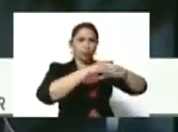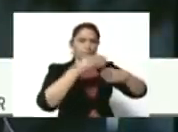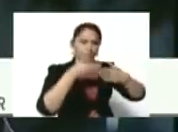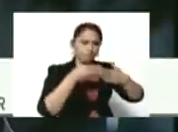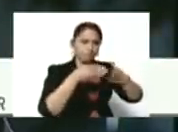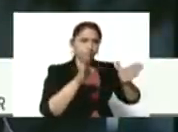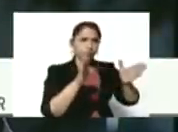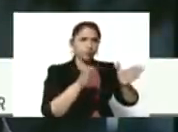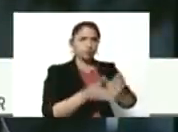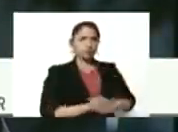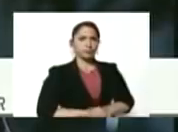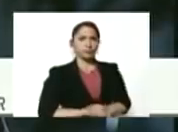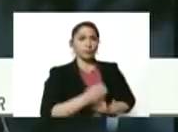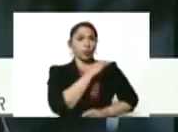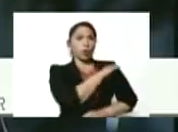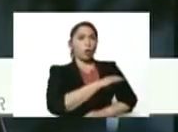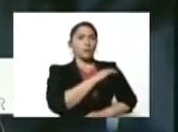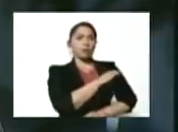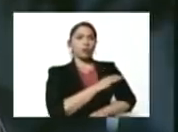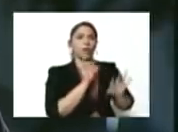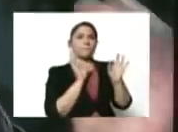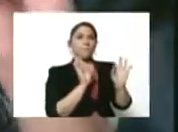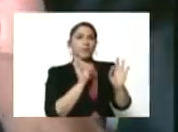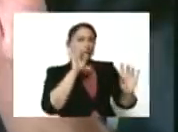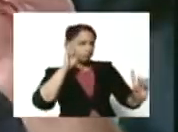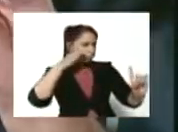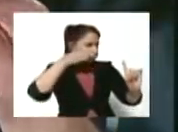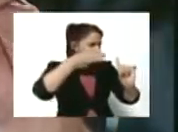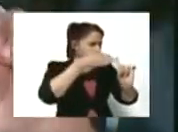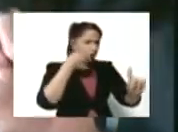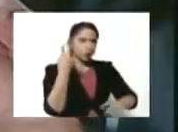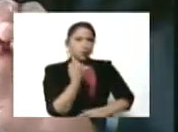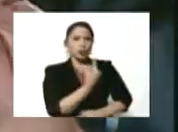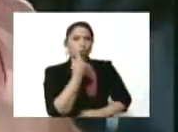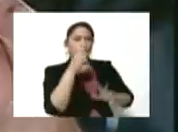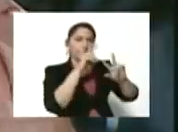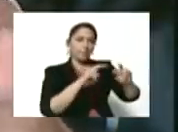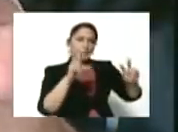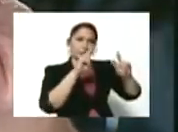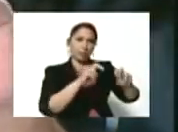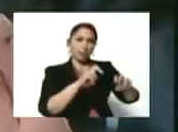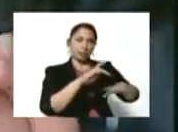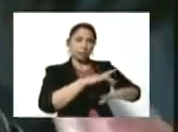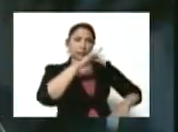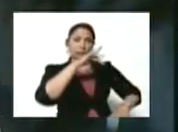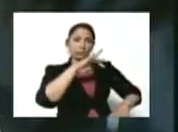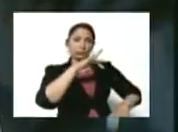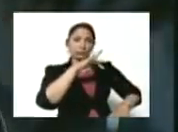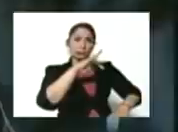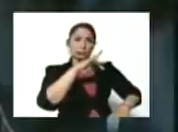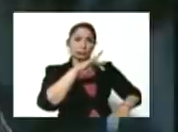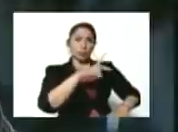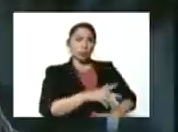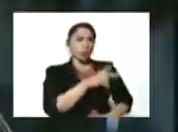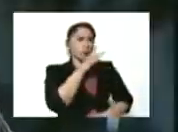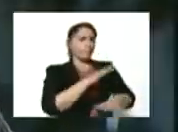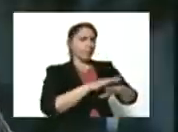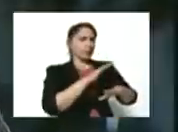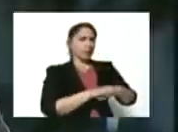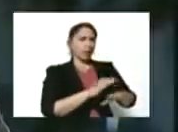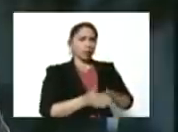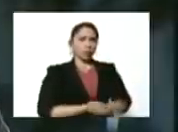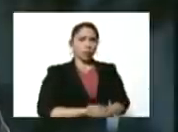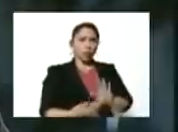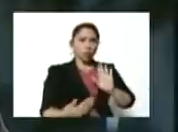de una comisión especial que se aboque solamente a investigar estos graves crímenes que han ocurrido